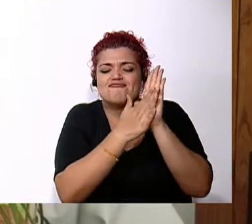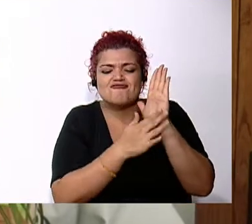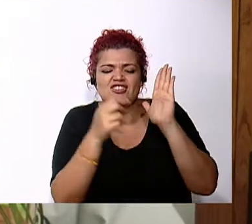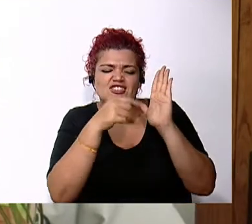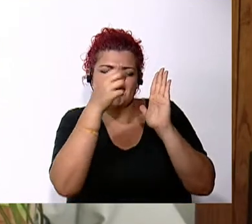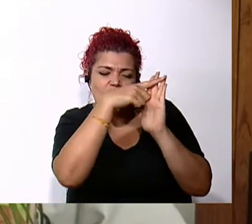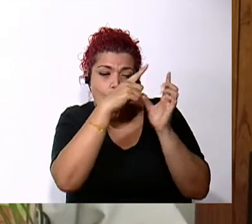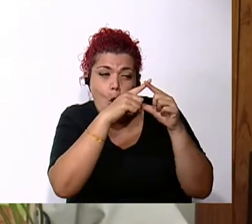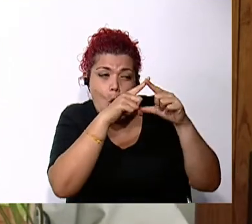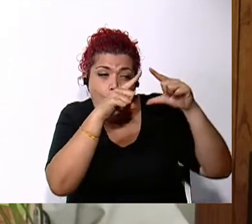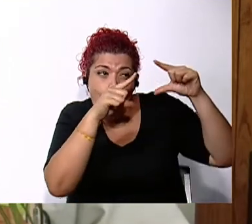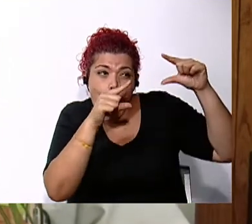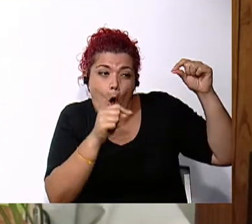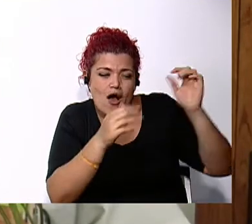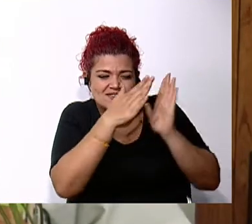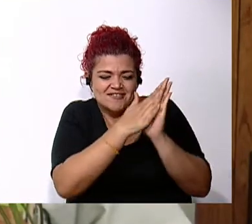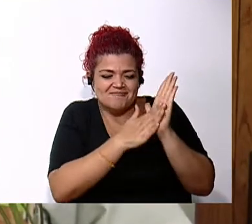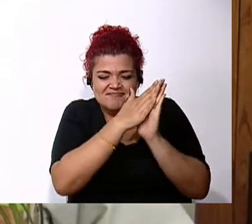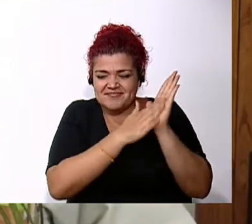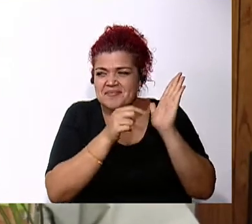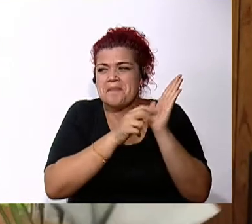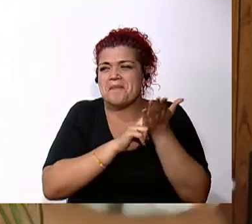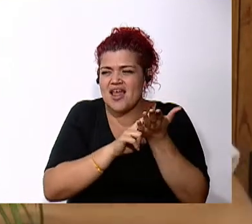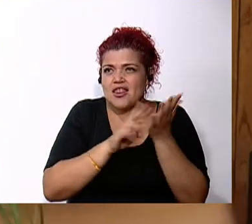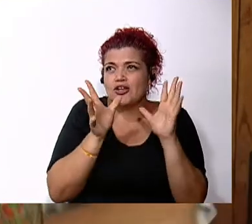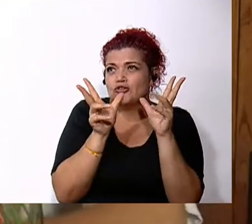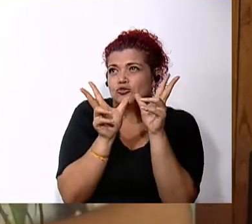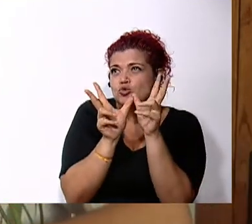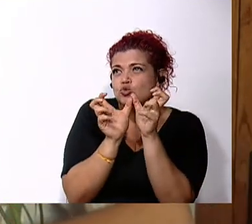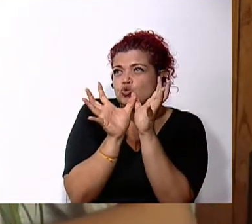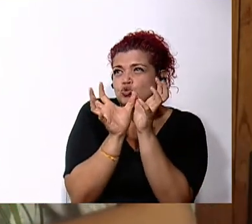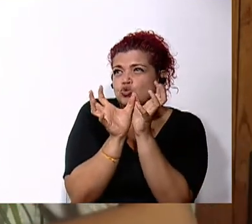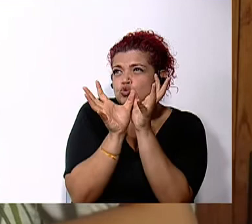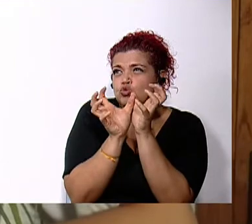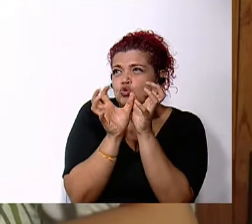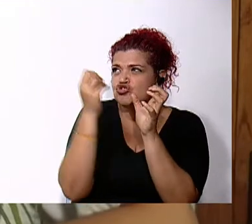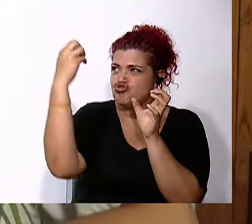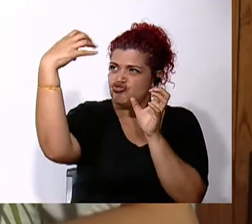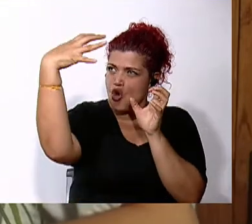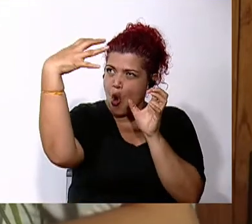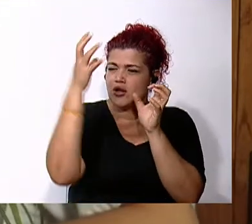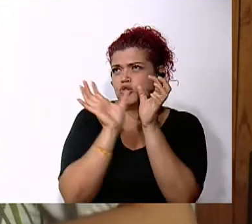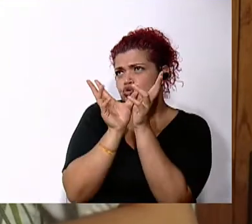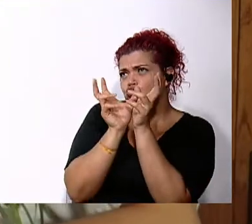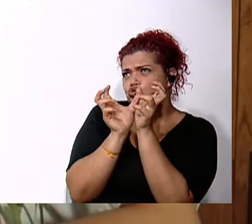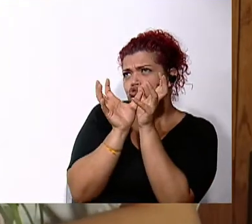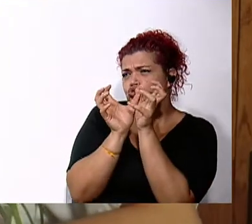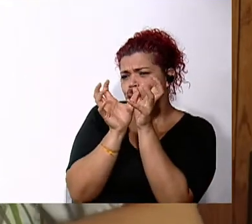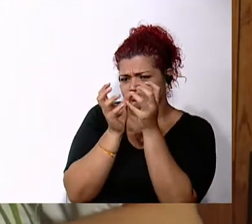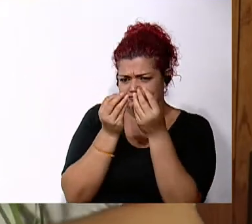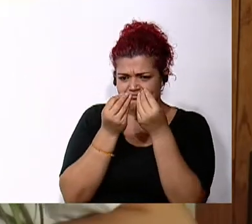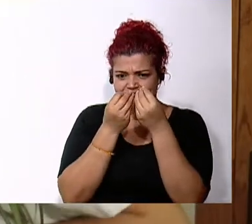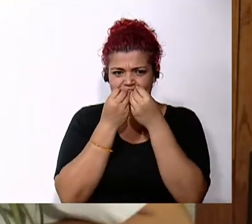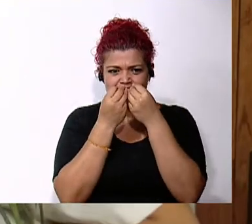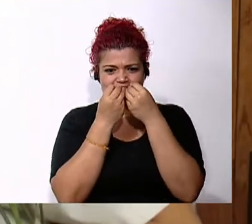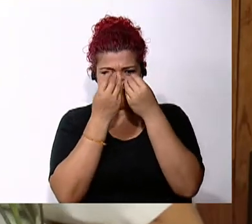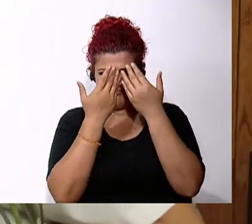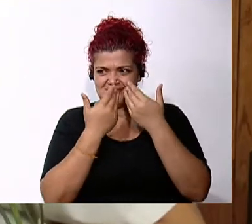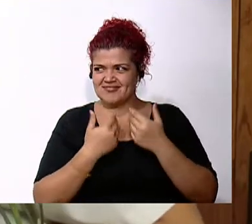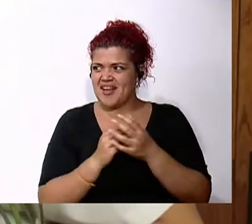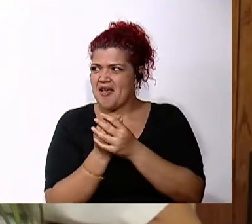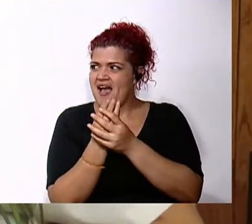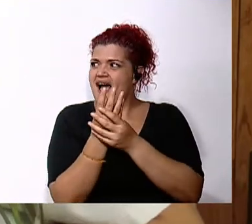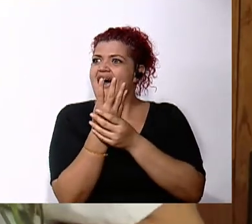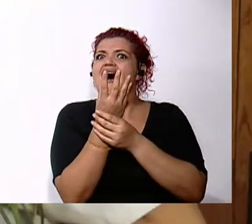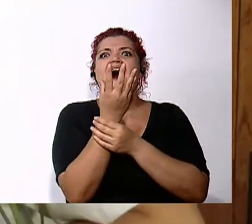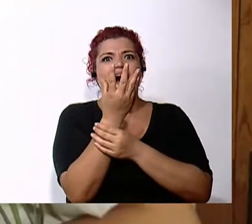que absorbe la energía de la luz del sol y que además es de color verde, por eso las hojas son verdes. Orilo, yo quiero ver